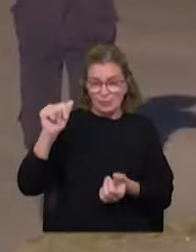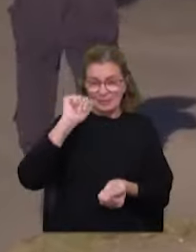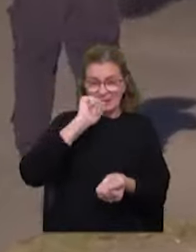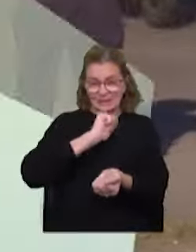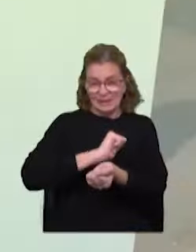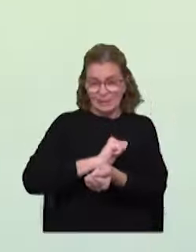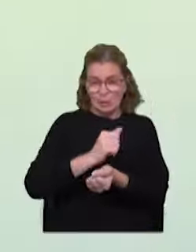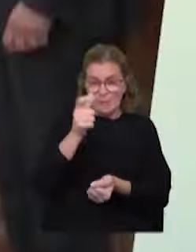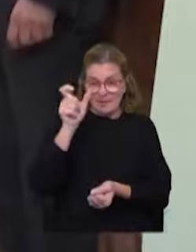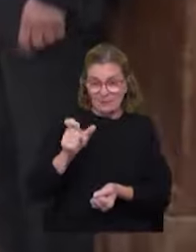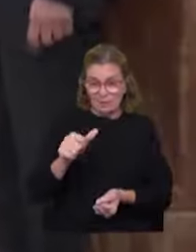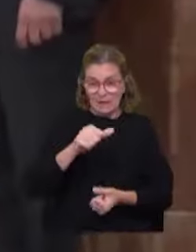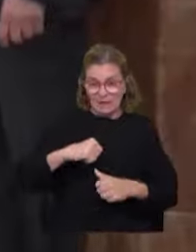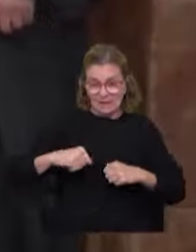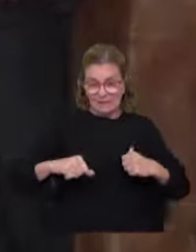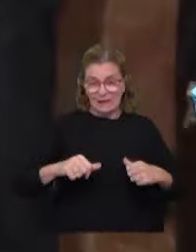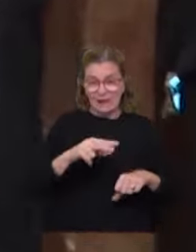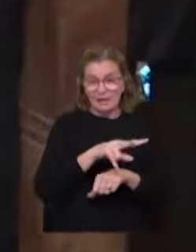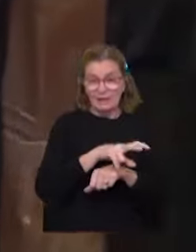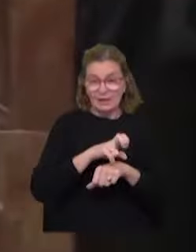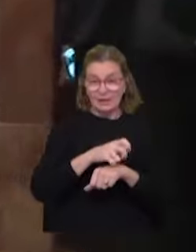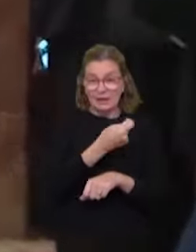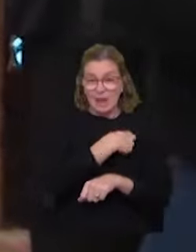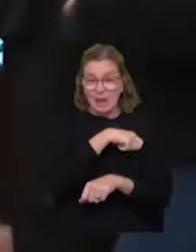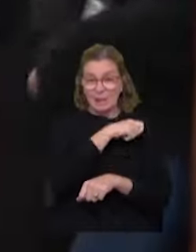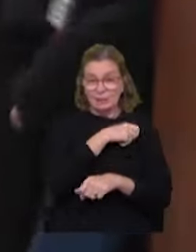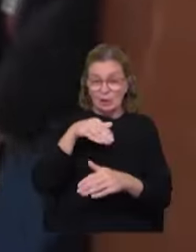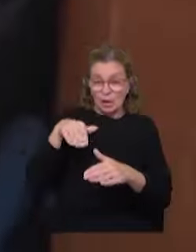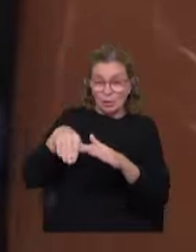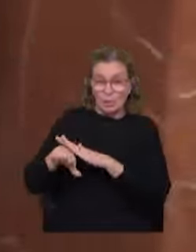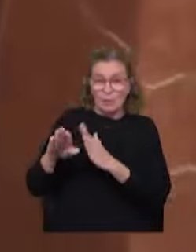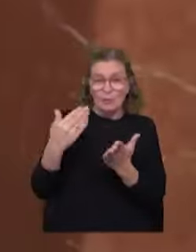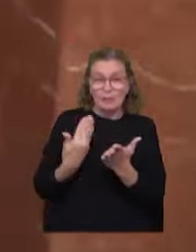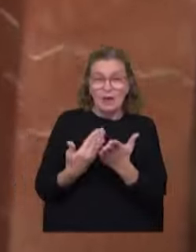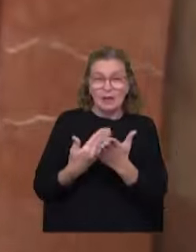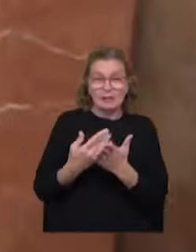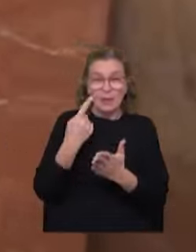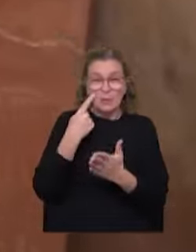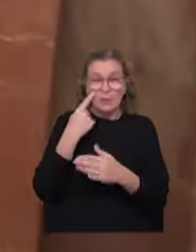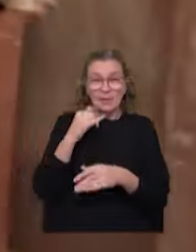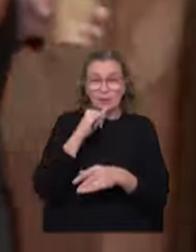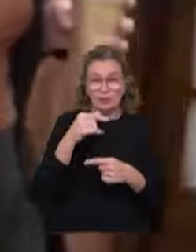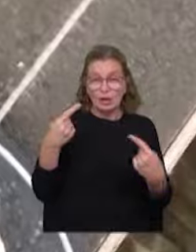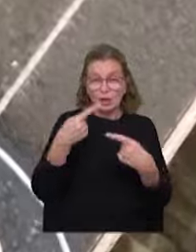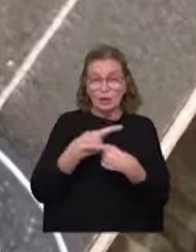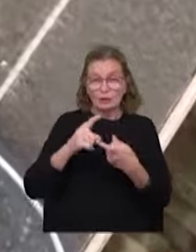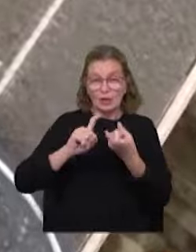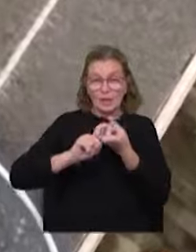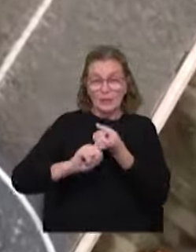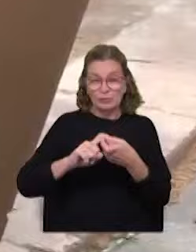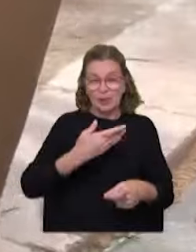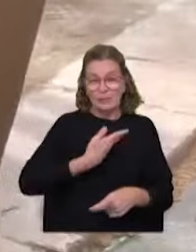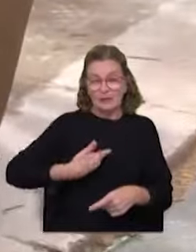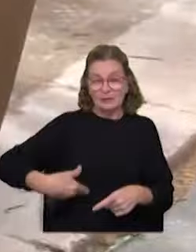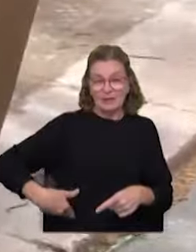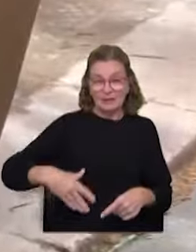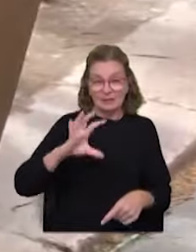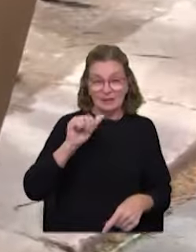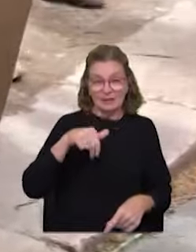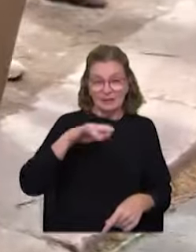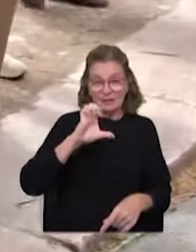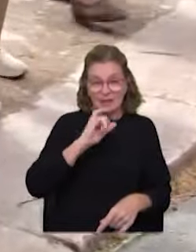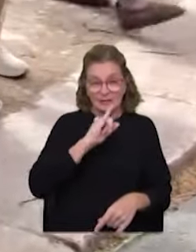personas heridas la fiscalía española pidió archivar por falta de pruebas la denuncia contra la esposa del presidente Pedro Sánchez que